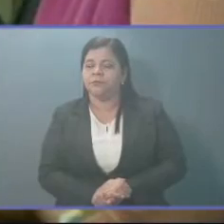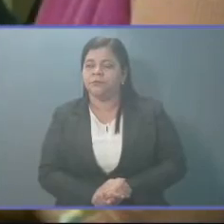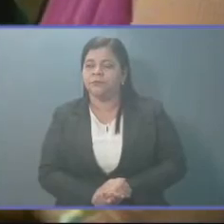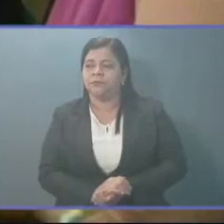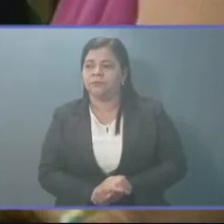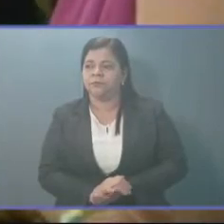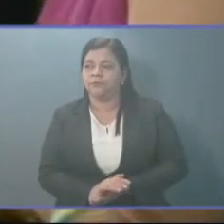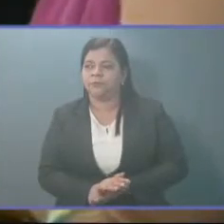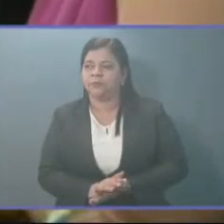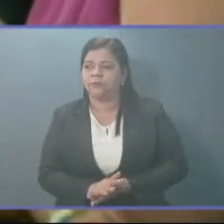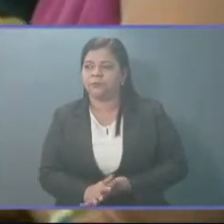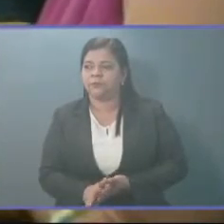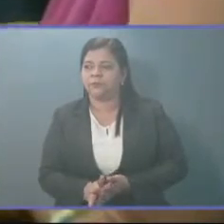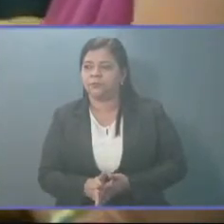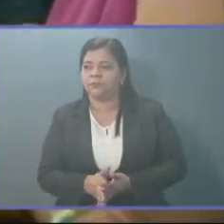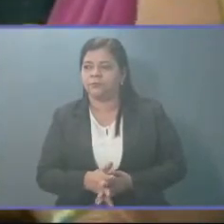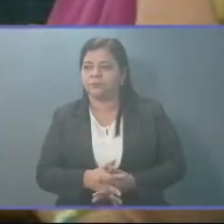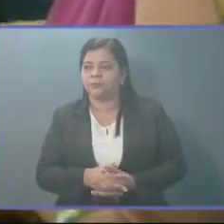Claro, pero para...